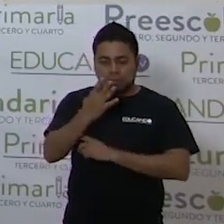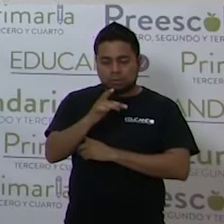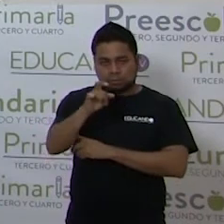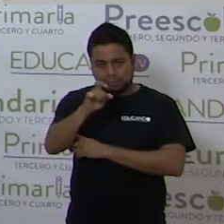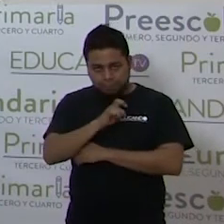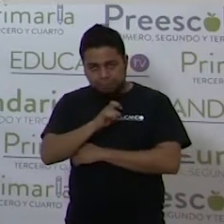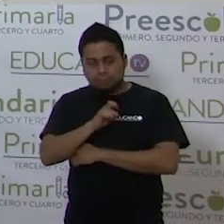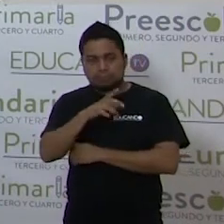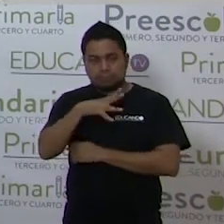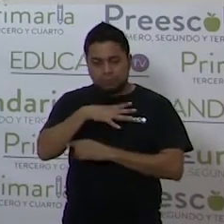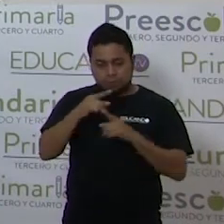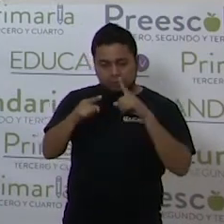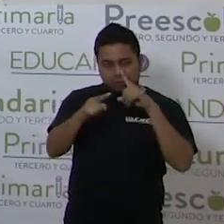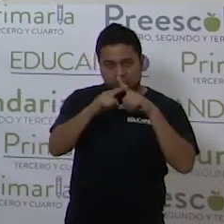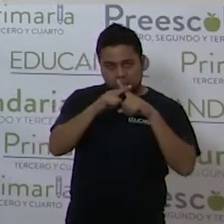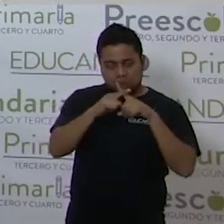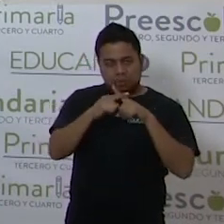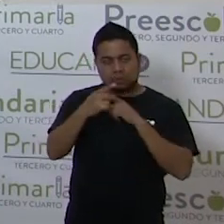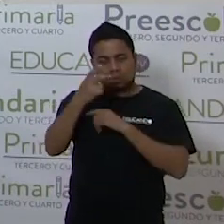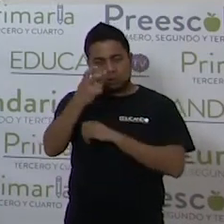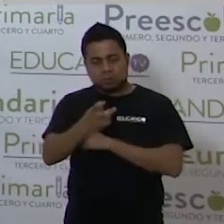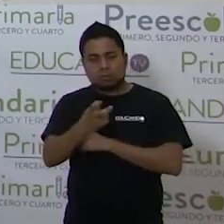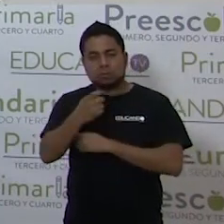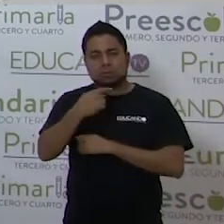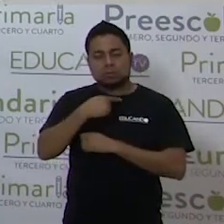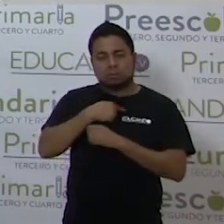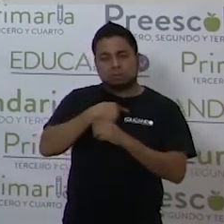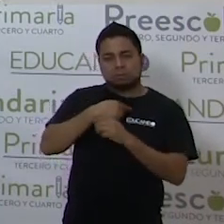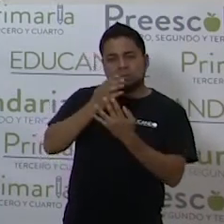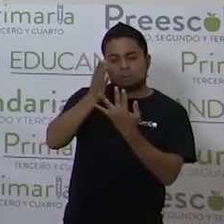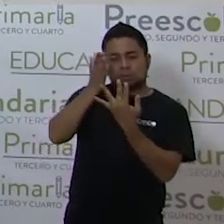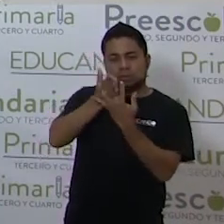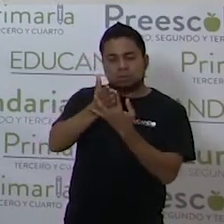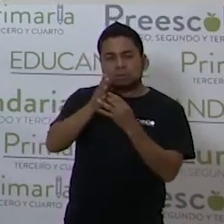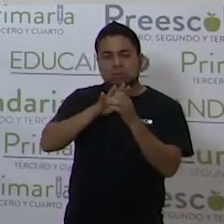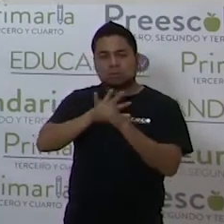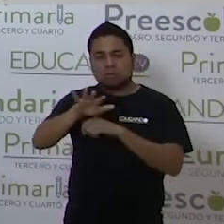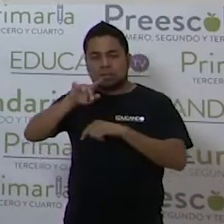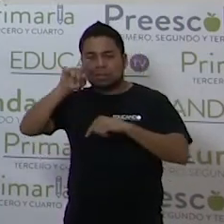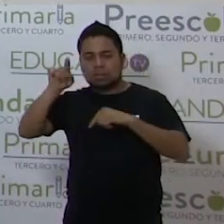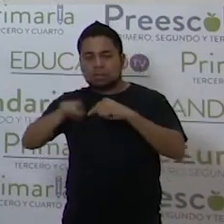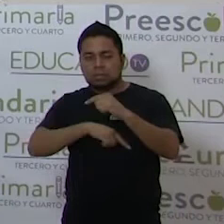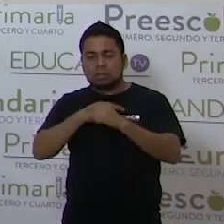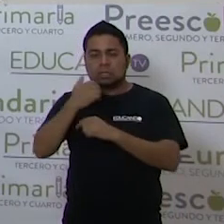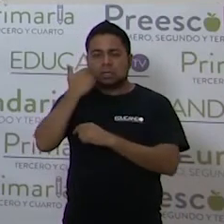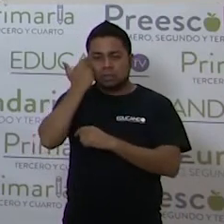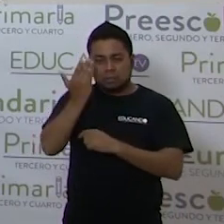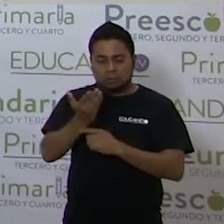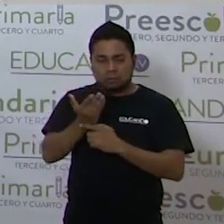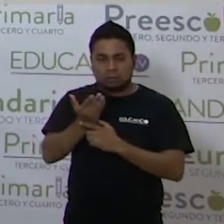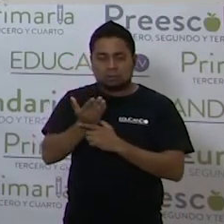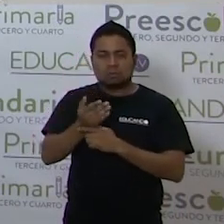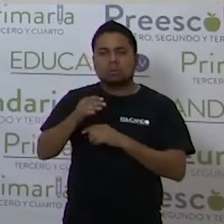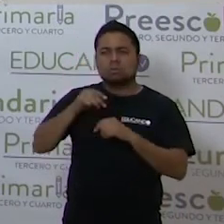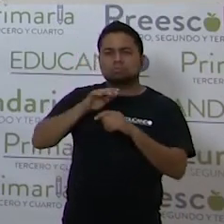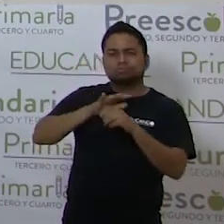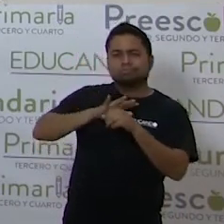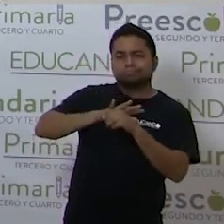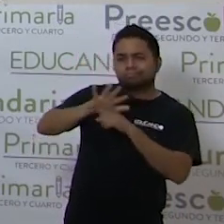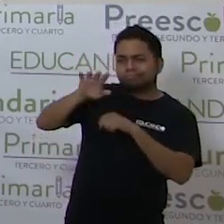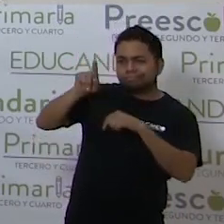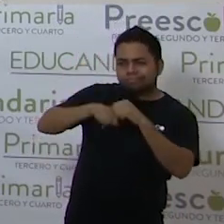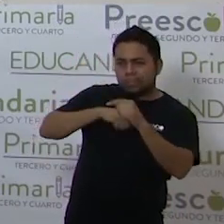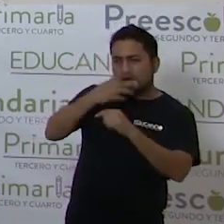tenemos una multiplicación por lo tanto vamos a dividir que queremos eliminar de aquí que no se esperaba el